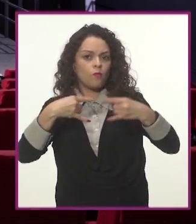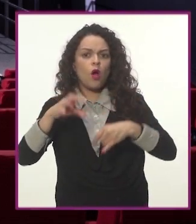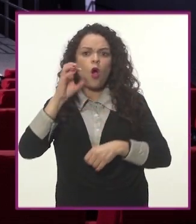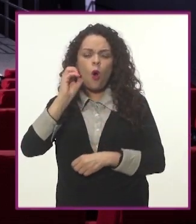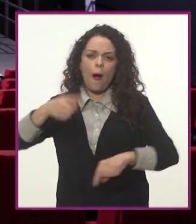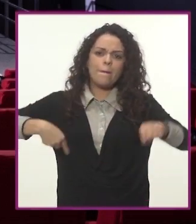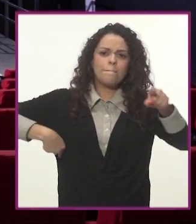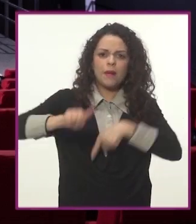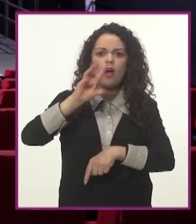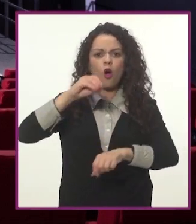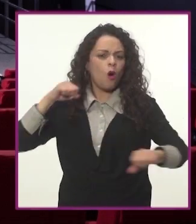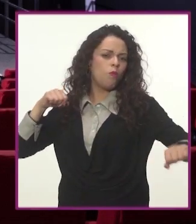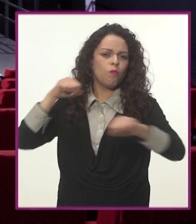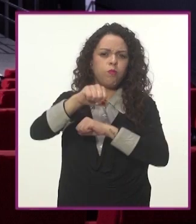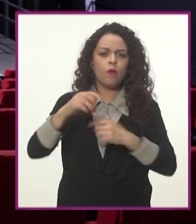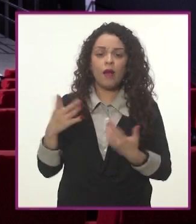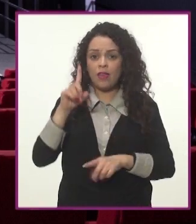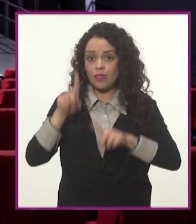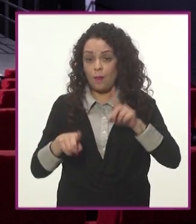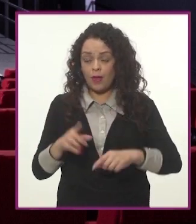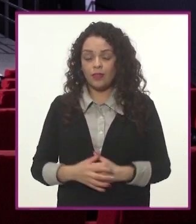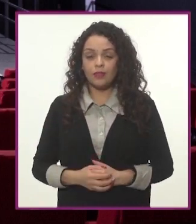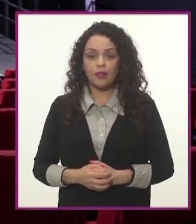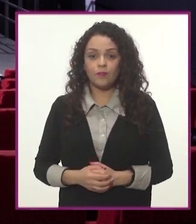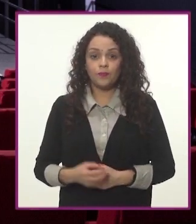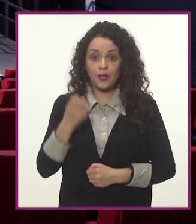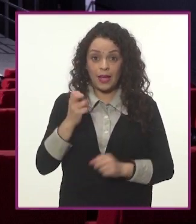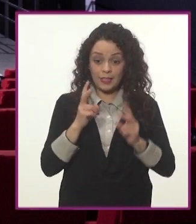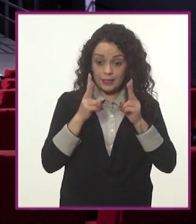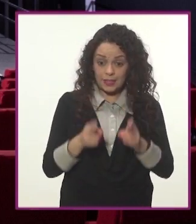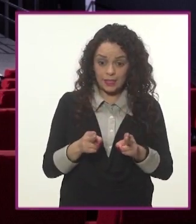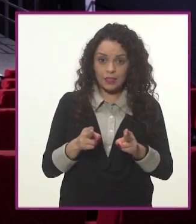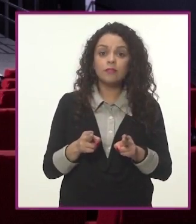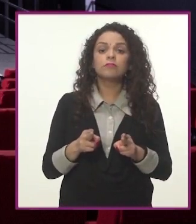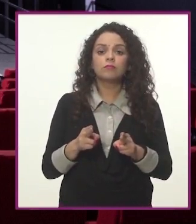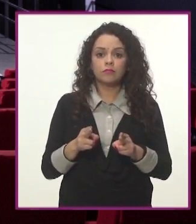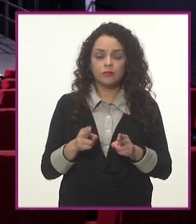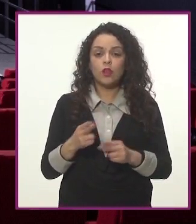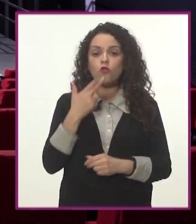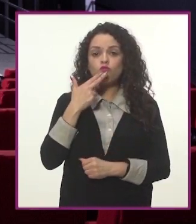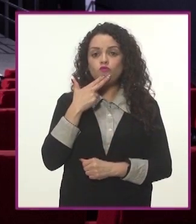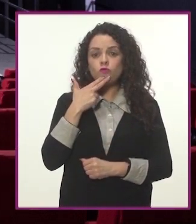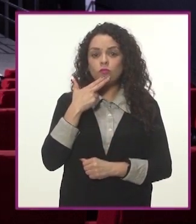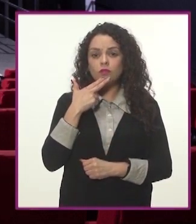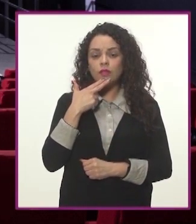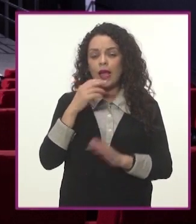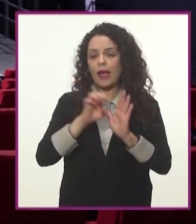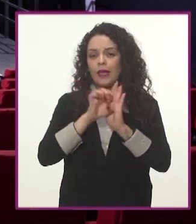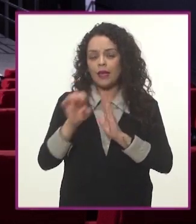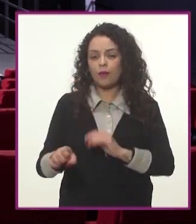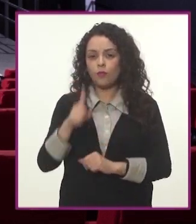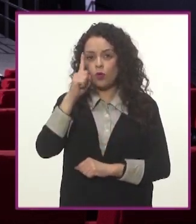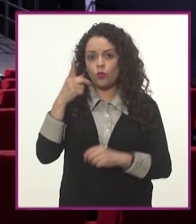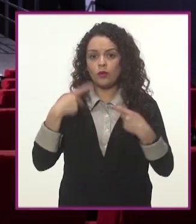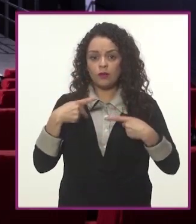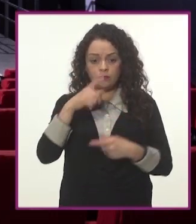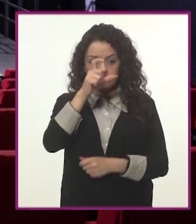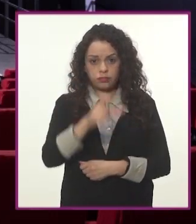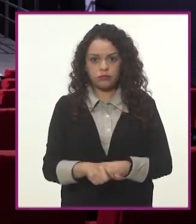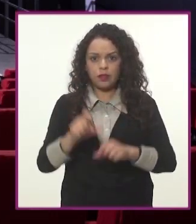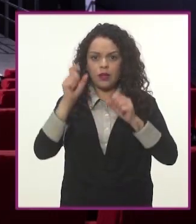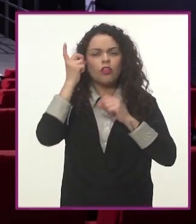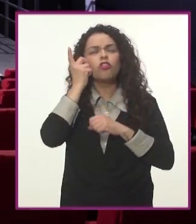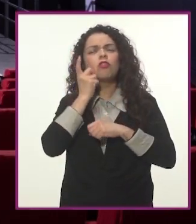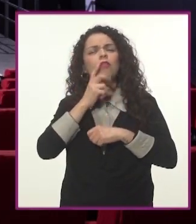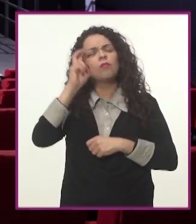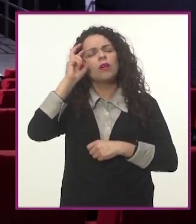un puñetazo. Es un tipo de corte sobre la acción que se usa, por ejemplo, cuando un personaje despierta de un sueño,